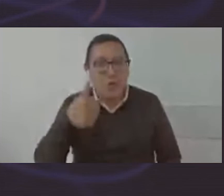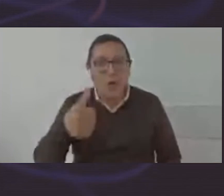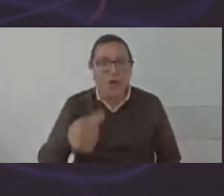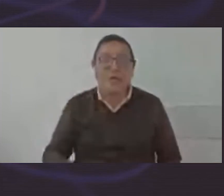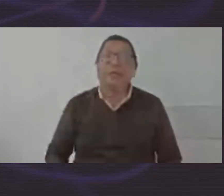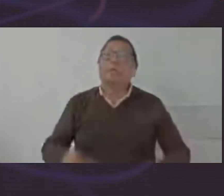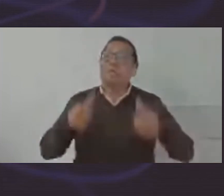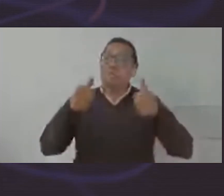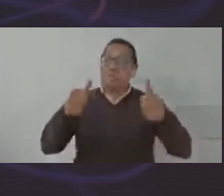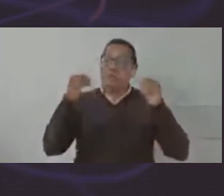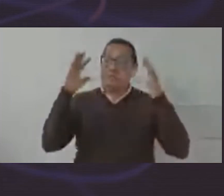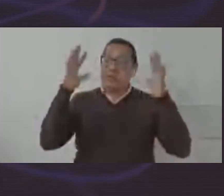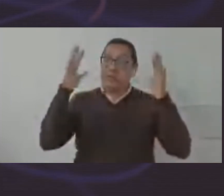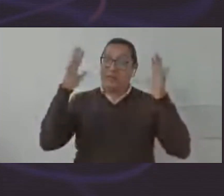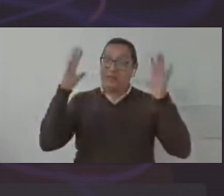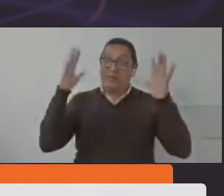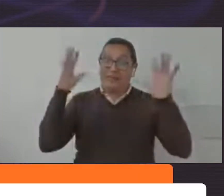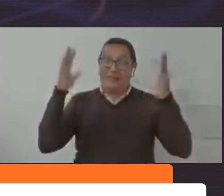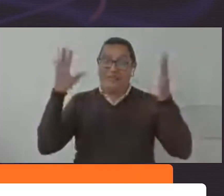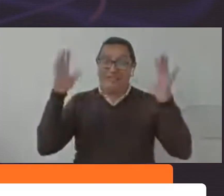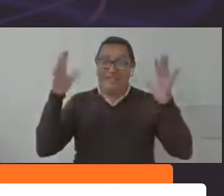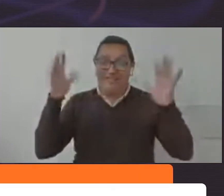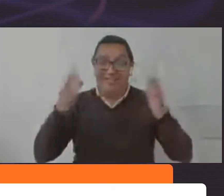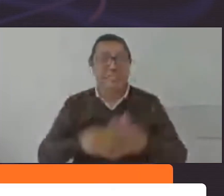estos son los aplausos virtuales.